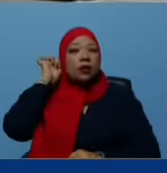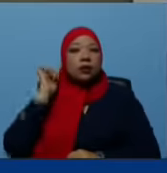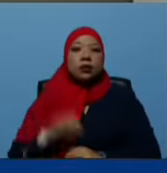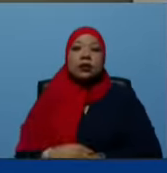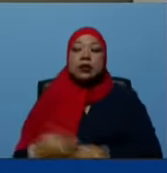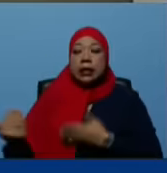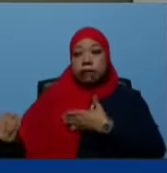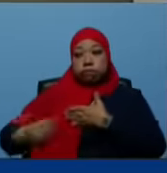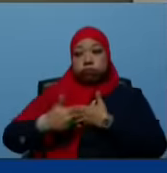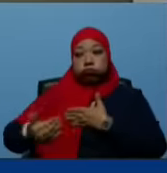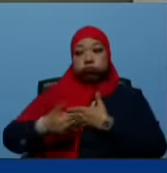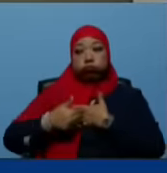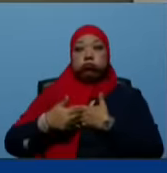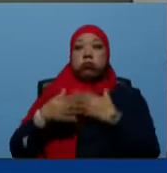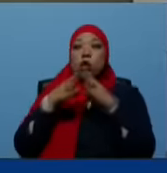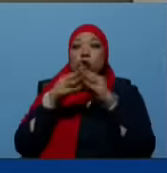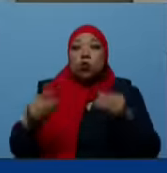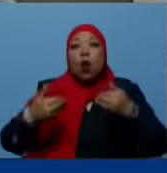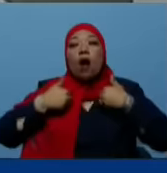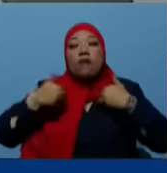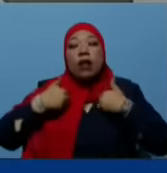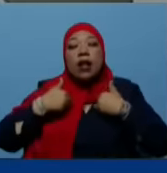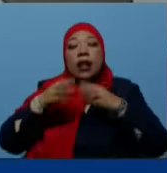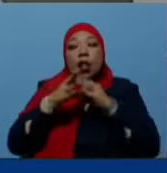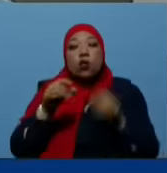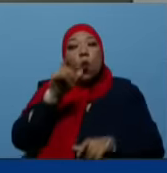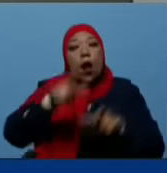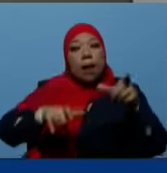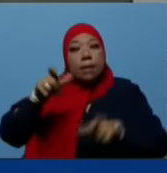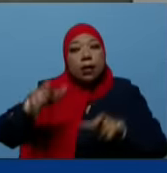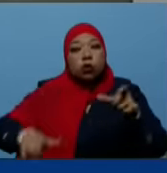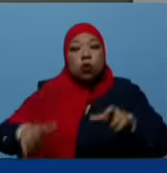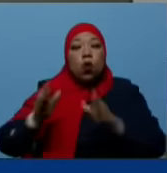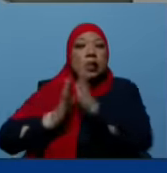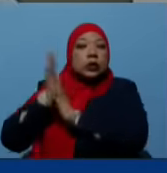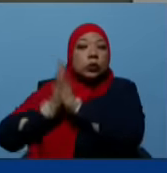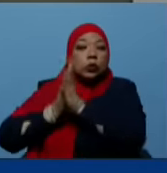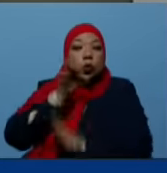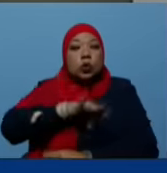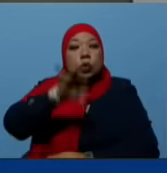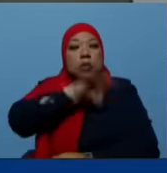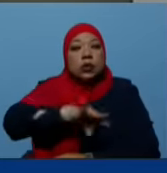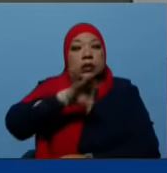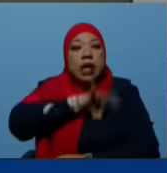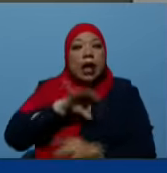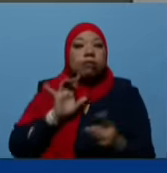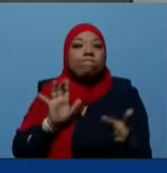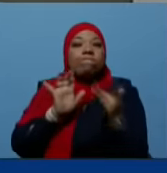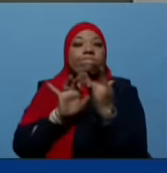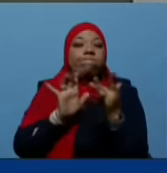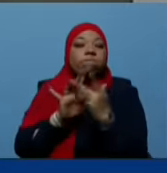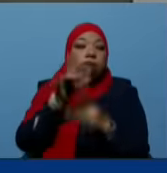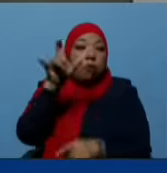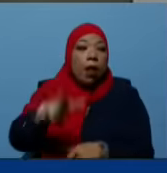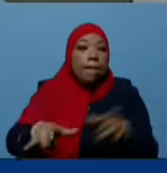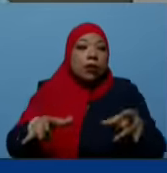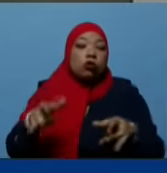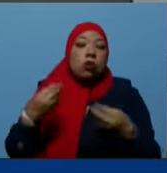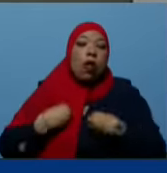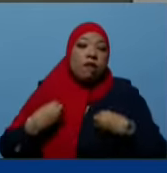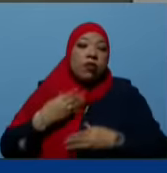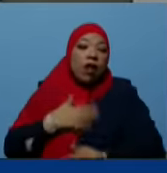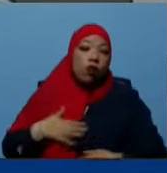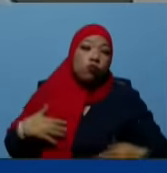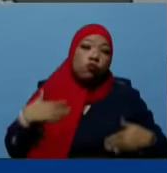daño tiene un componente social directo en la vida de la gente,